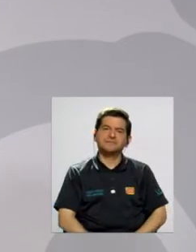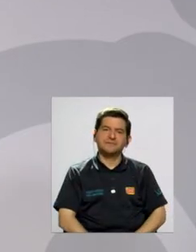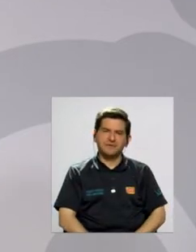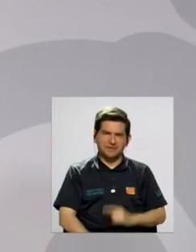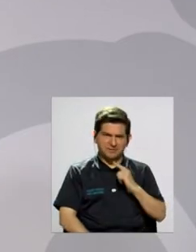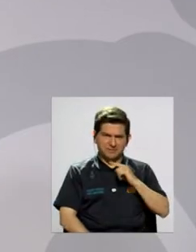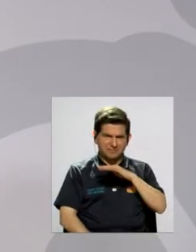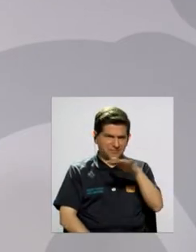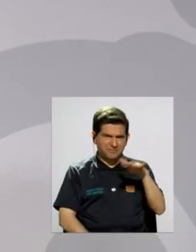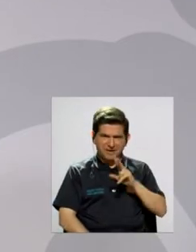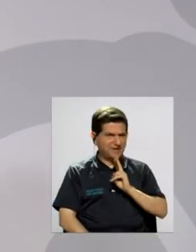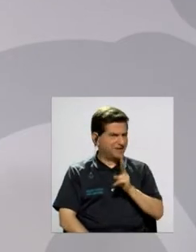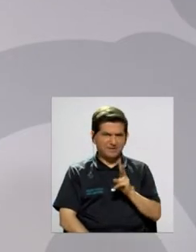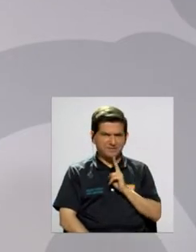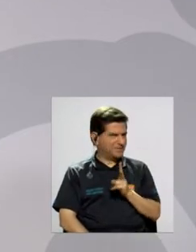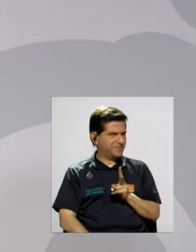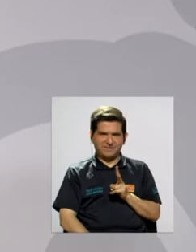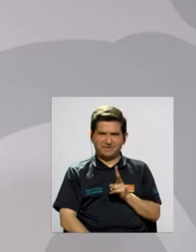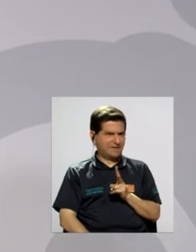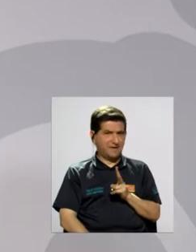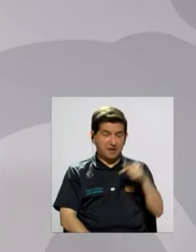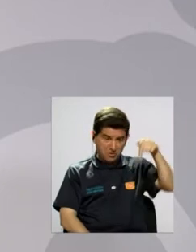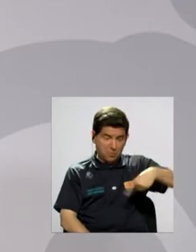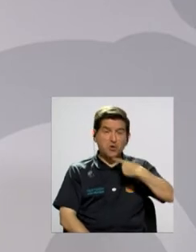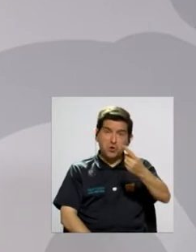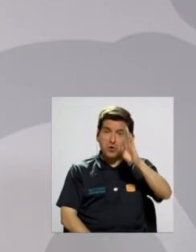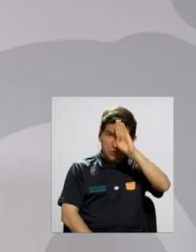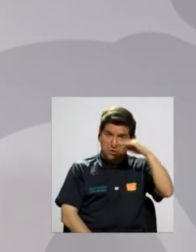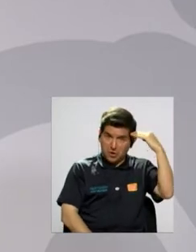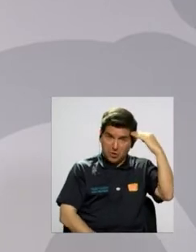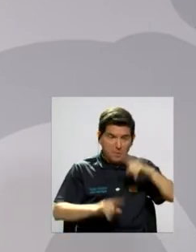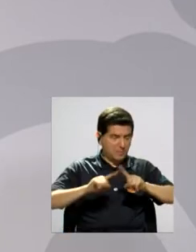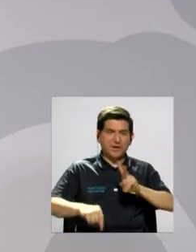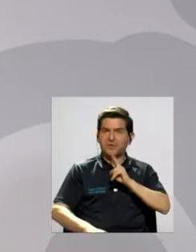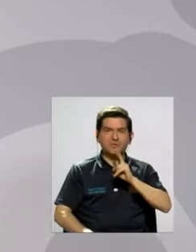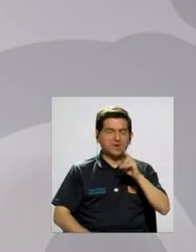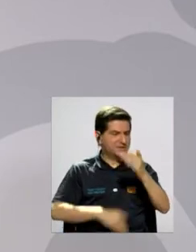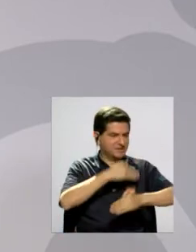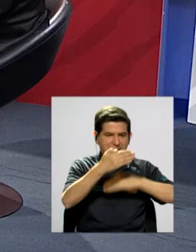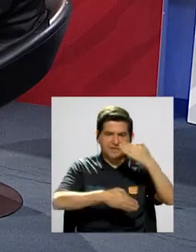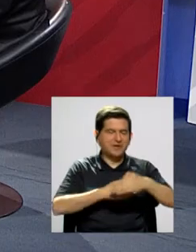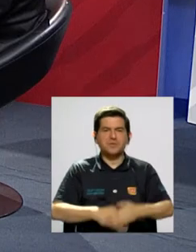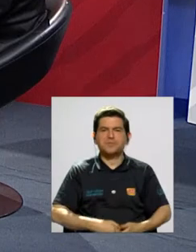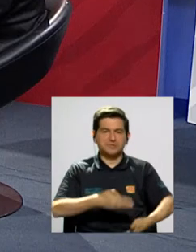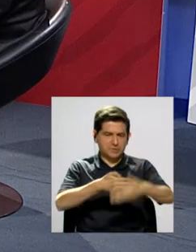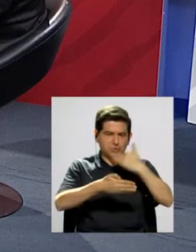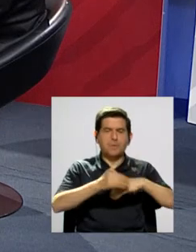Esa realidad no es cierta. Doña Laura la dijo hoy, pero esa realidad no fue cierta en su proceso de pre-campaña.